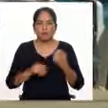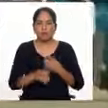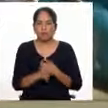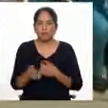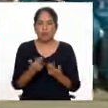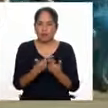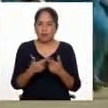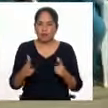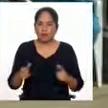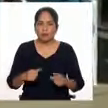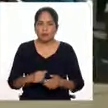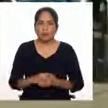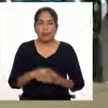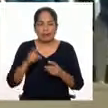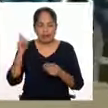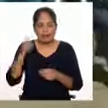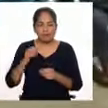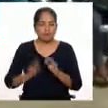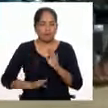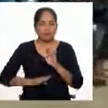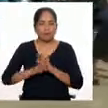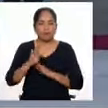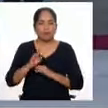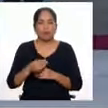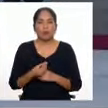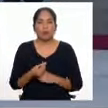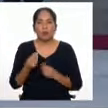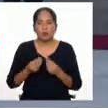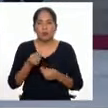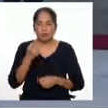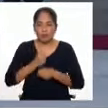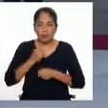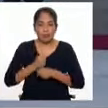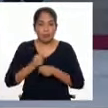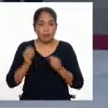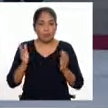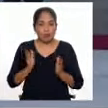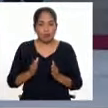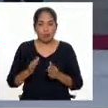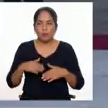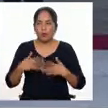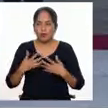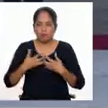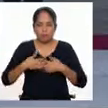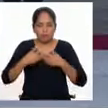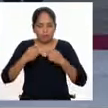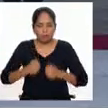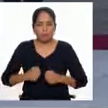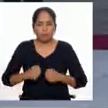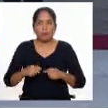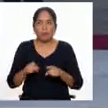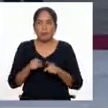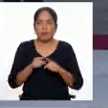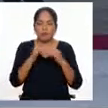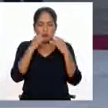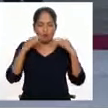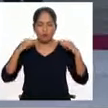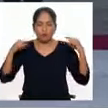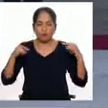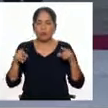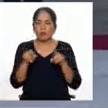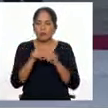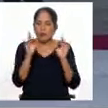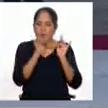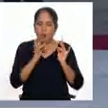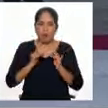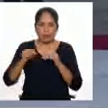Más se va a desarrollar cuando nuestros pequeños productores aquí pongan industrias, cuando el interconectado eléctrico llegue acá,